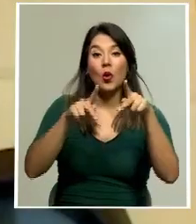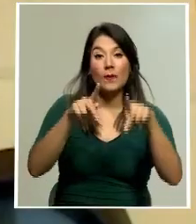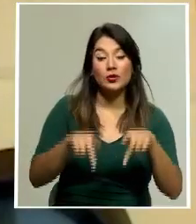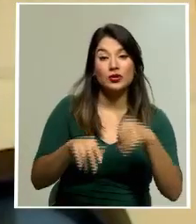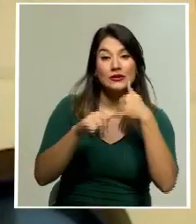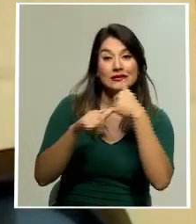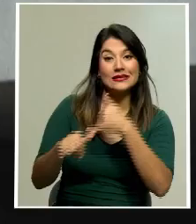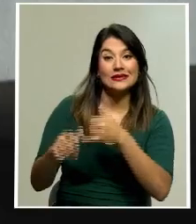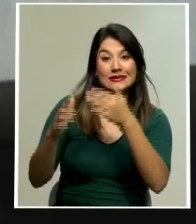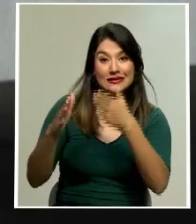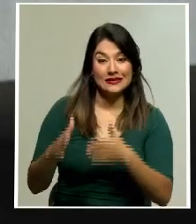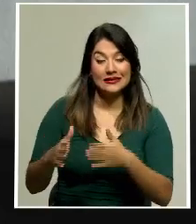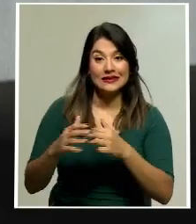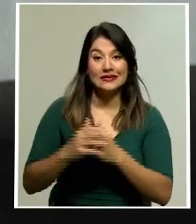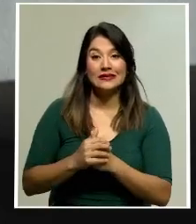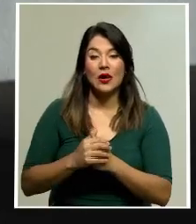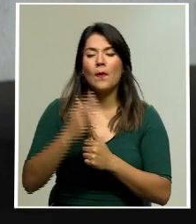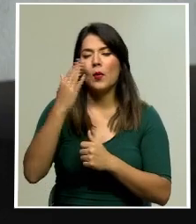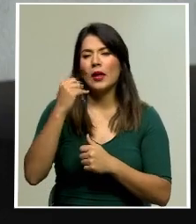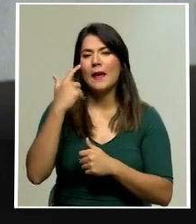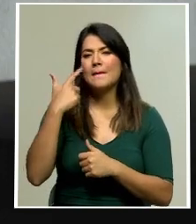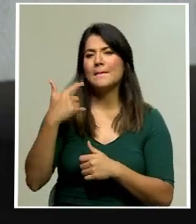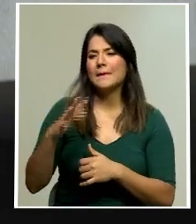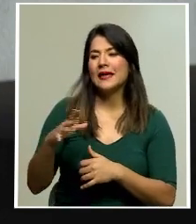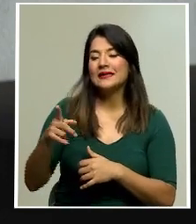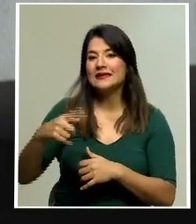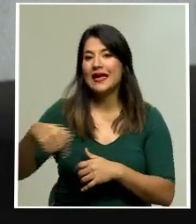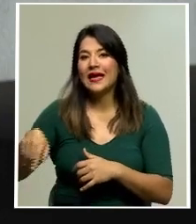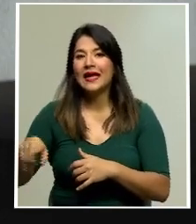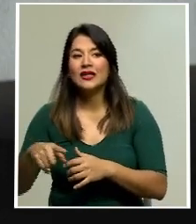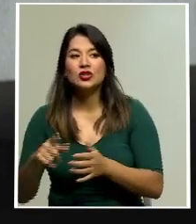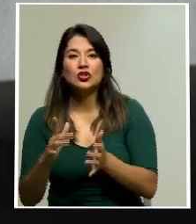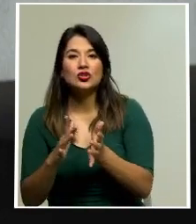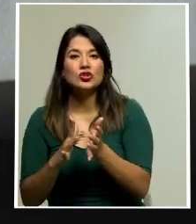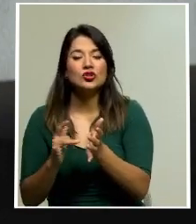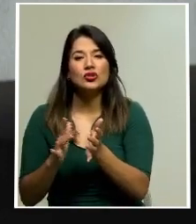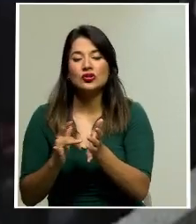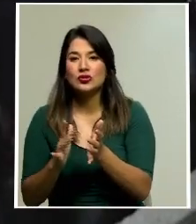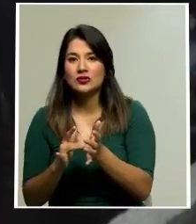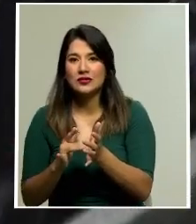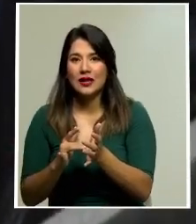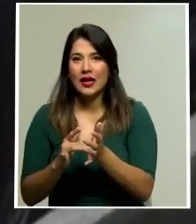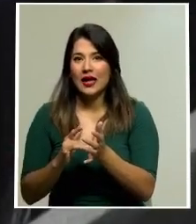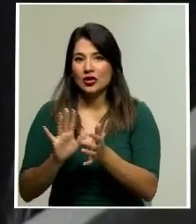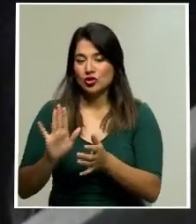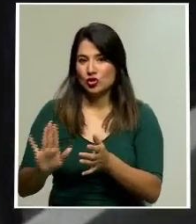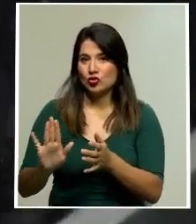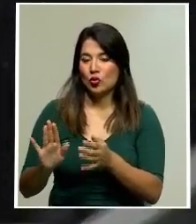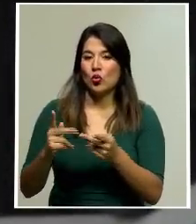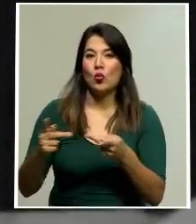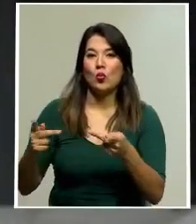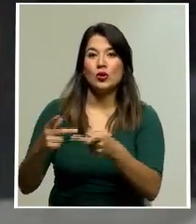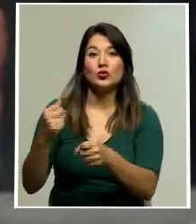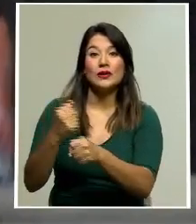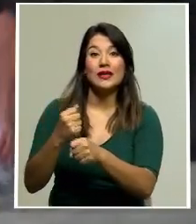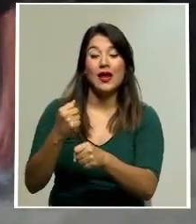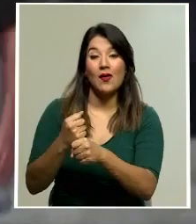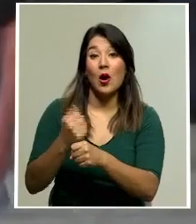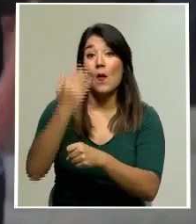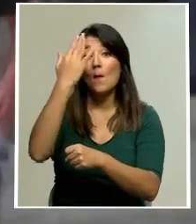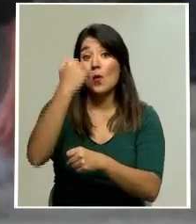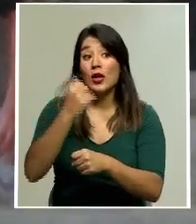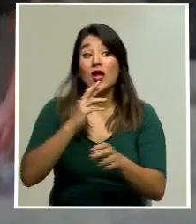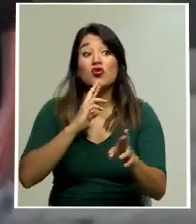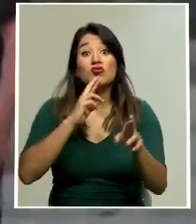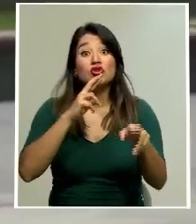Paulino Fernández. La denuncia es por el presunto delito de prevaricato, según el abogado, al dictar una resolución en contra de la ley. Señala además